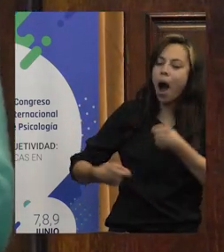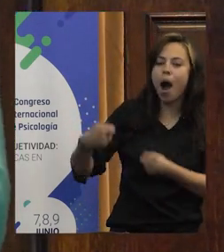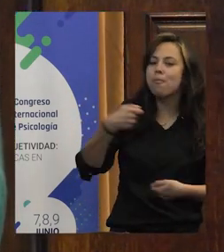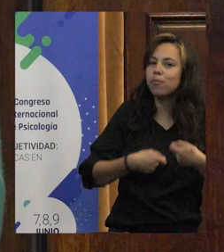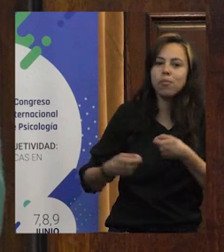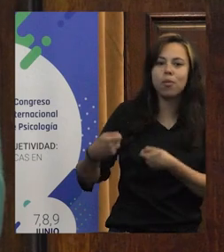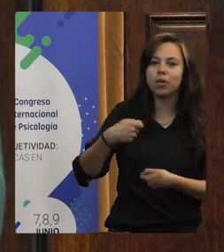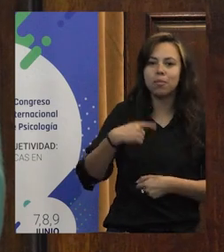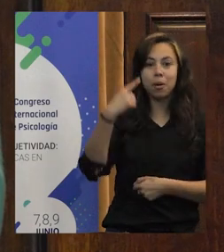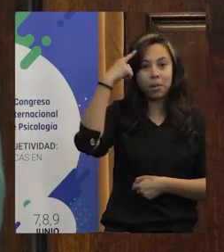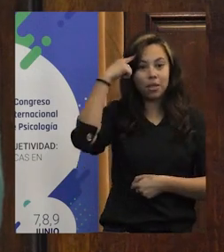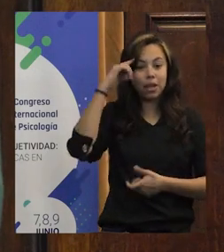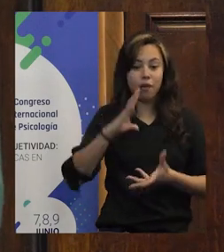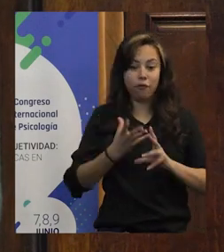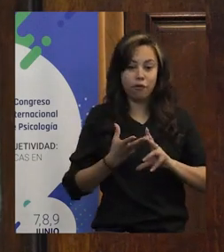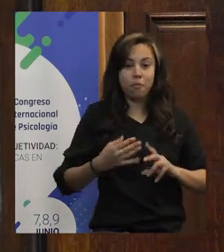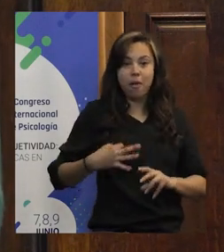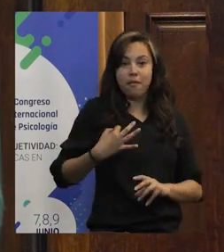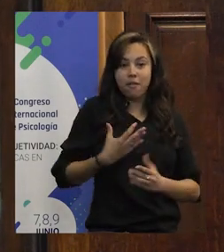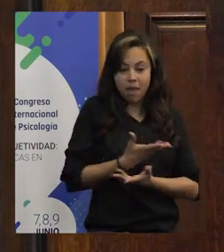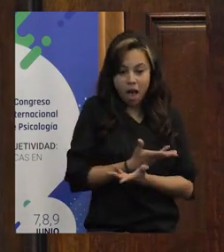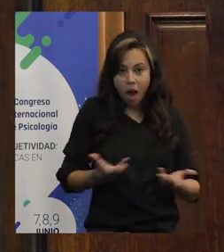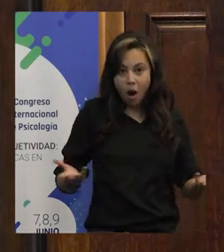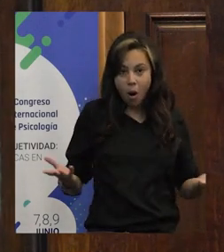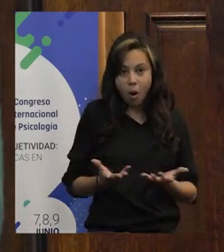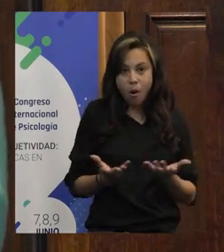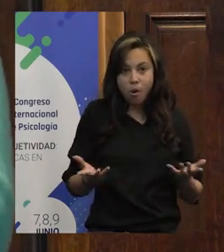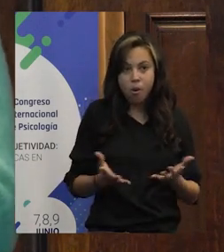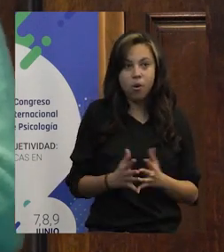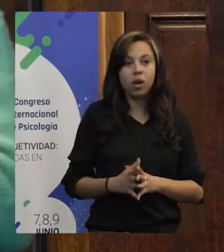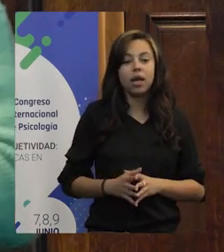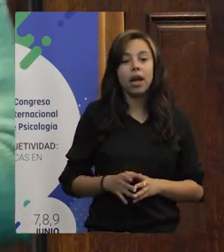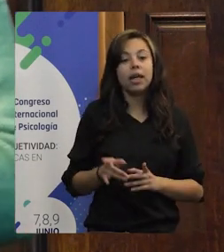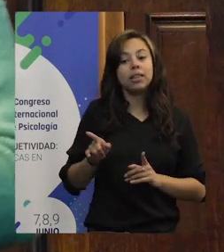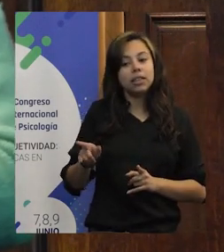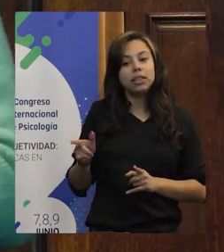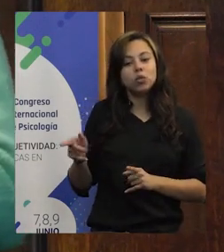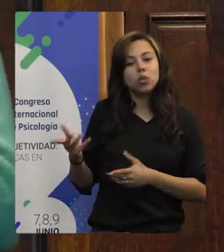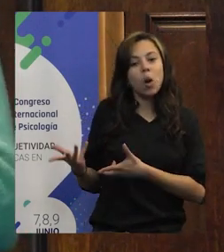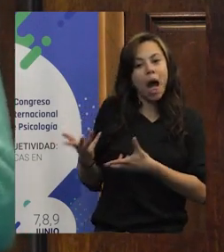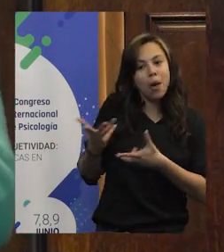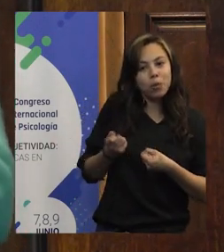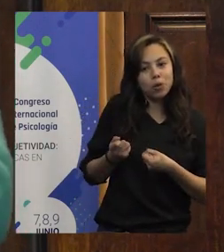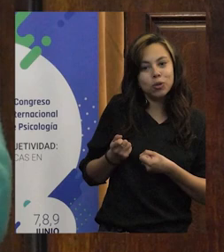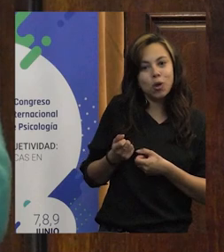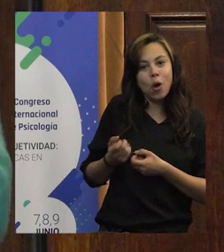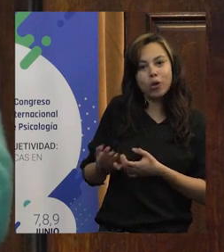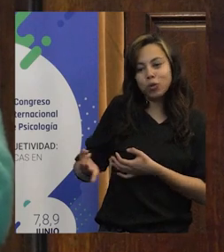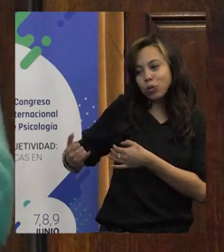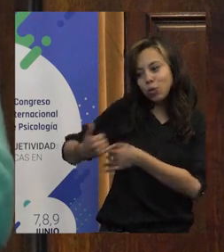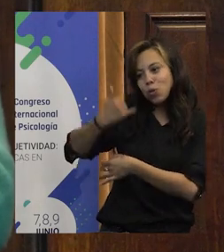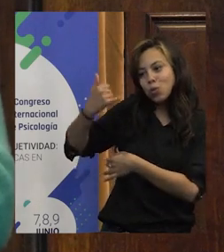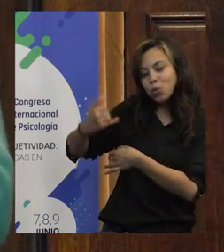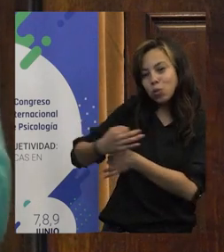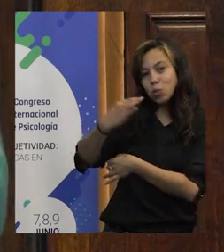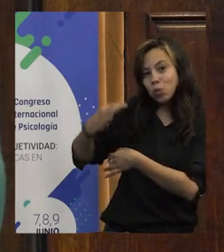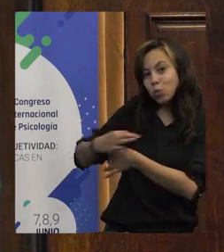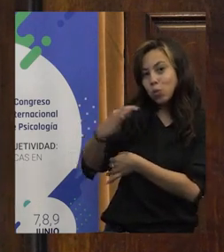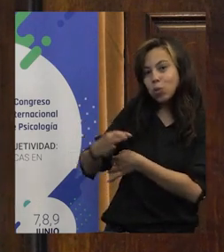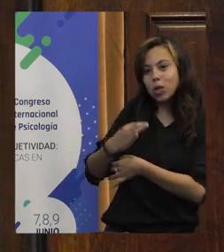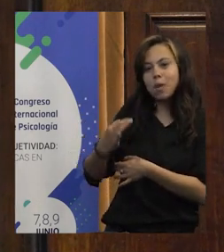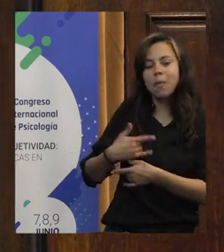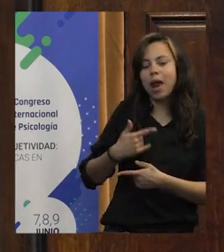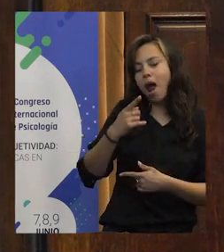contemporáneo. Y ofrecerse me parece que entiendo que para nosotros es un interés